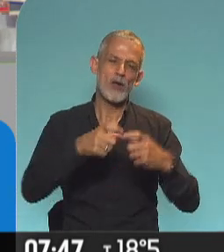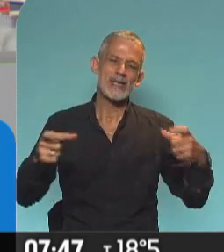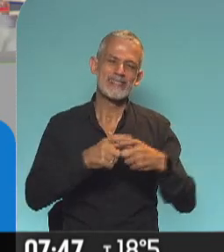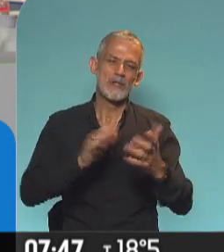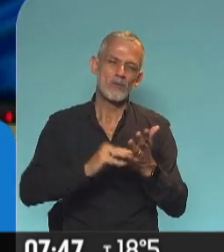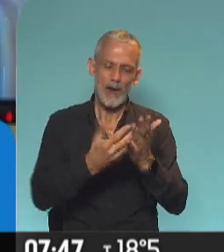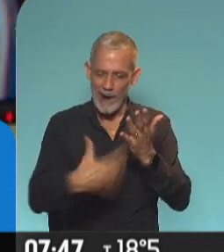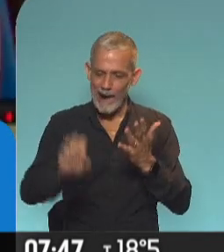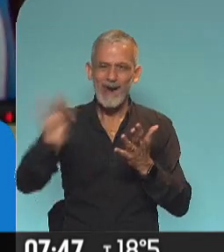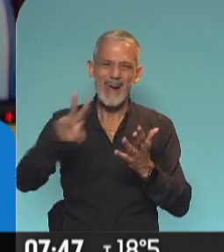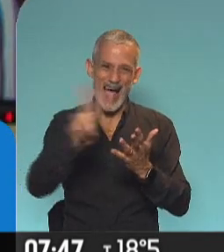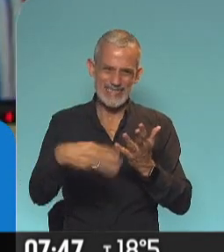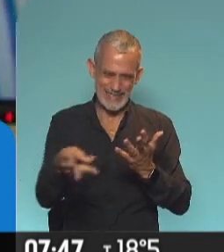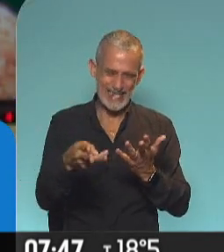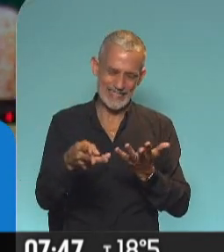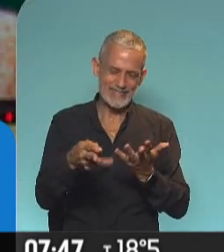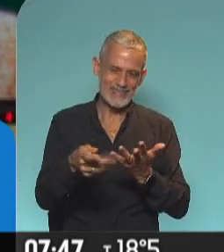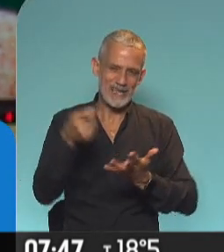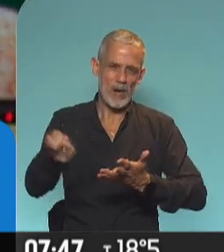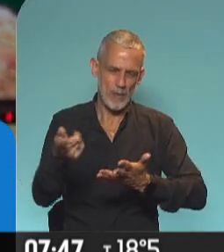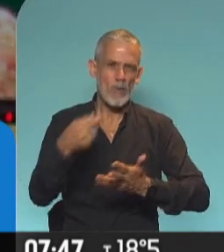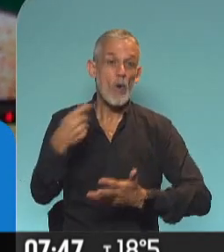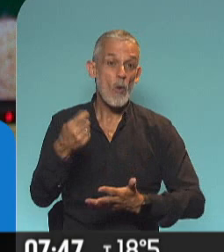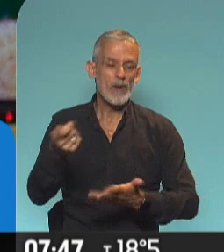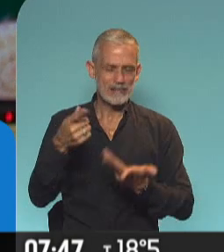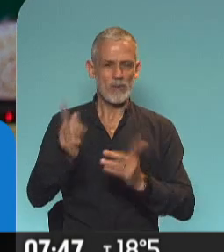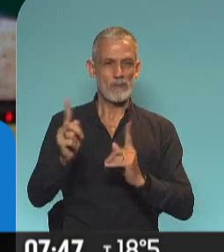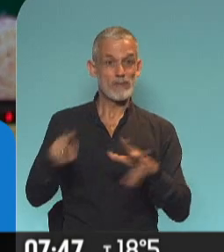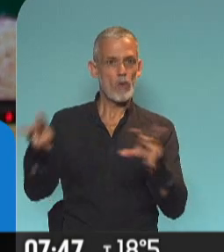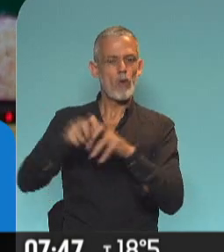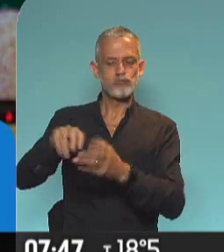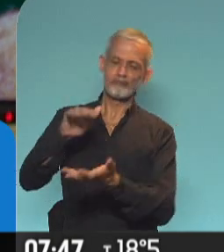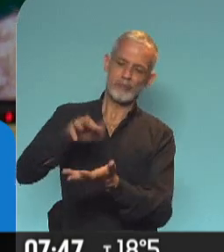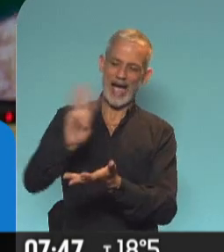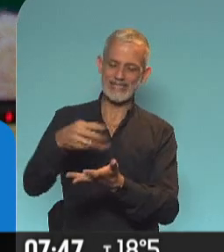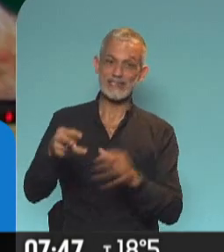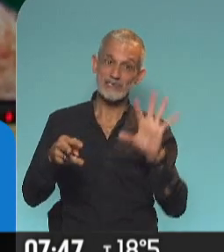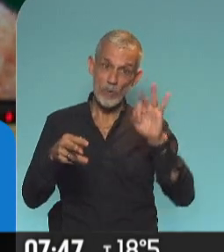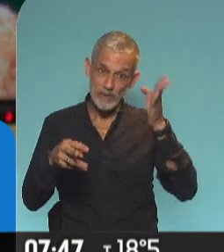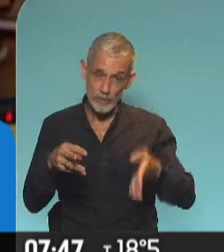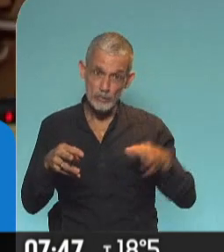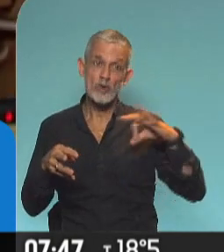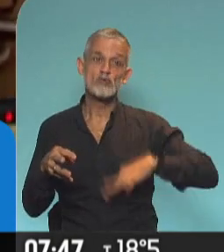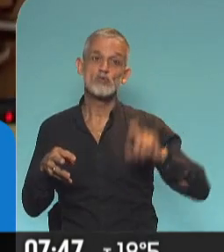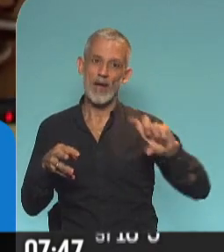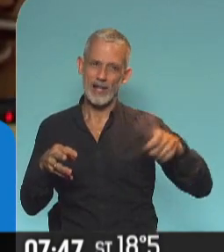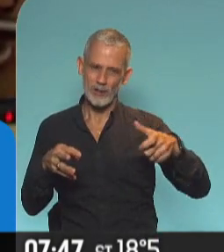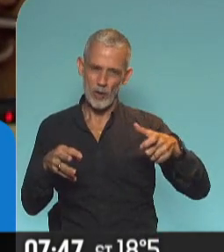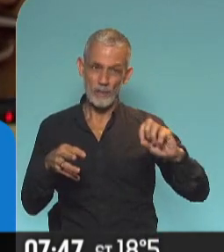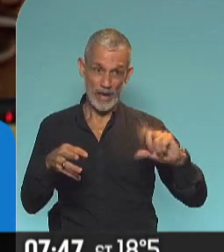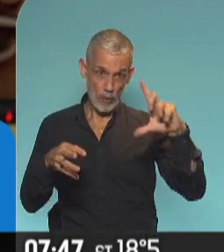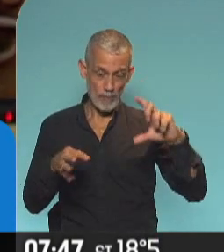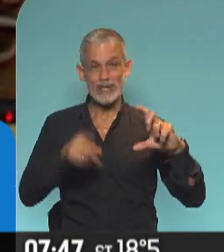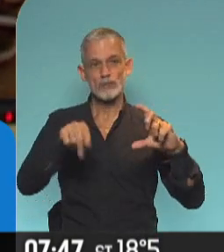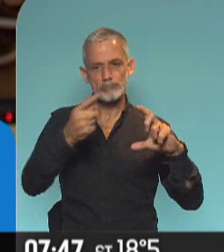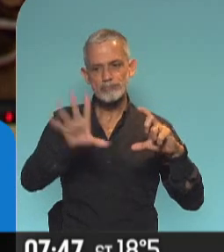sueldo y ves cuánto aportaste para tu jubilación. Entonces, también, 50% por lo que varíe el salario